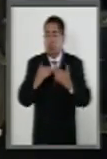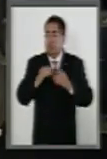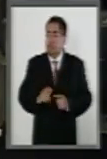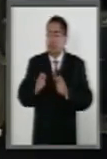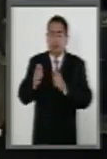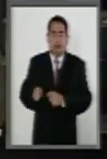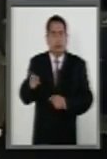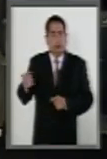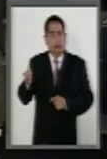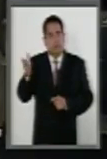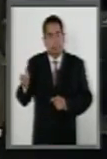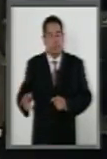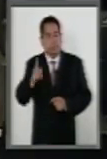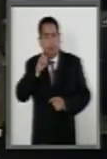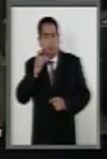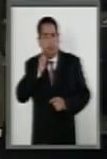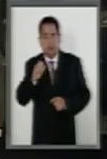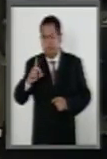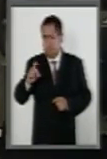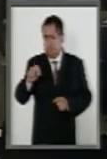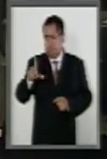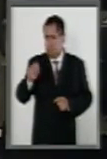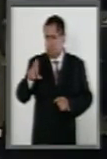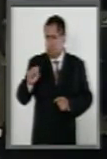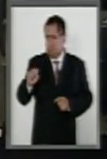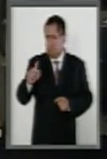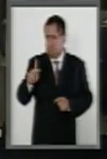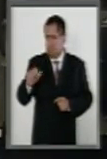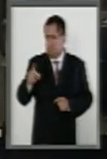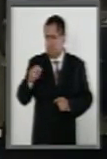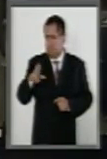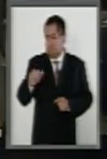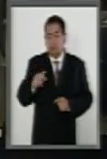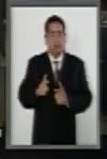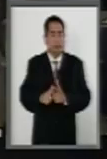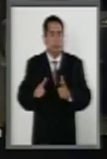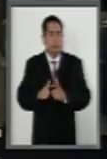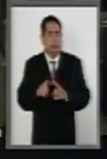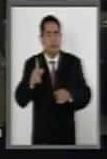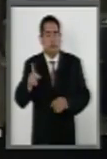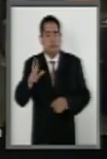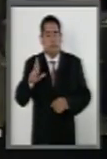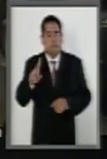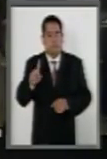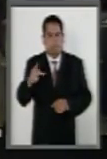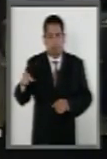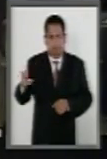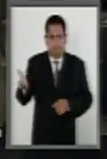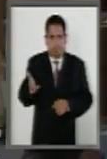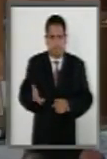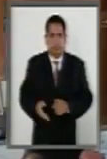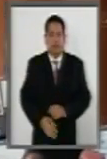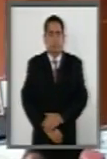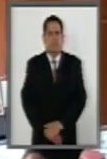palabra la senadora Dolores Padierna Luna, del Grupo Parlamentario del Partido de la Revolución Democrática.